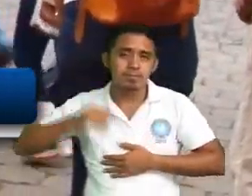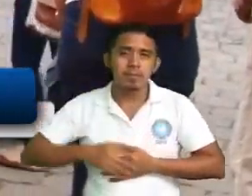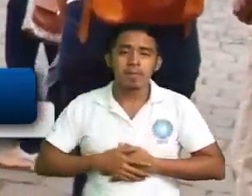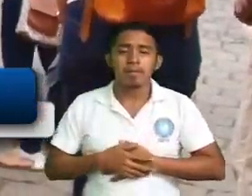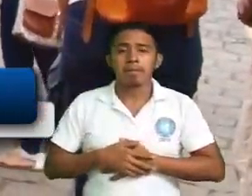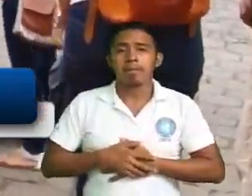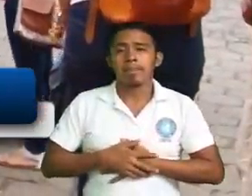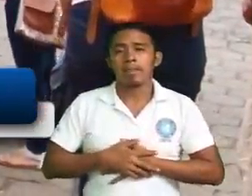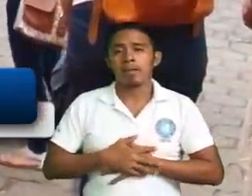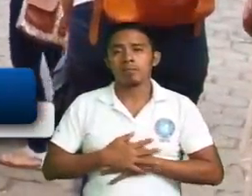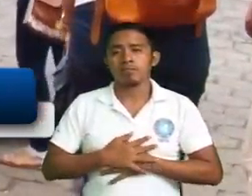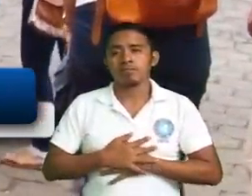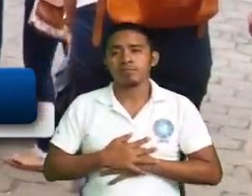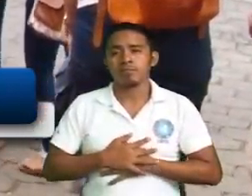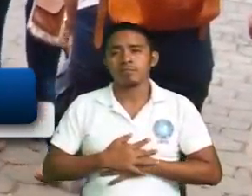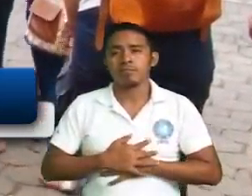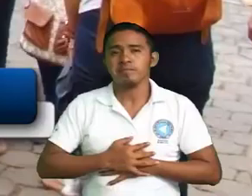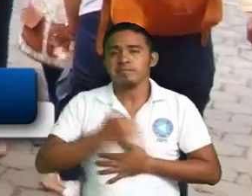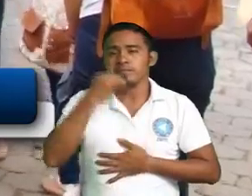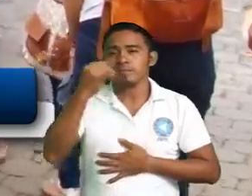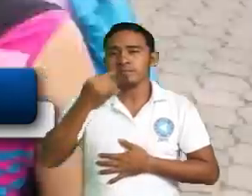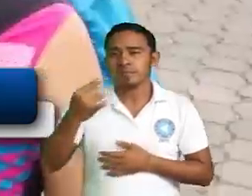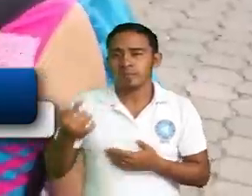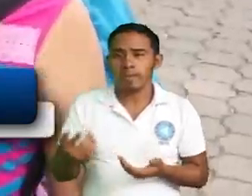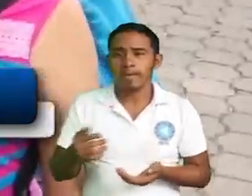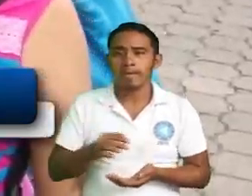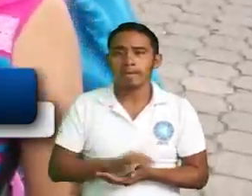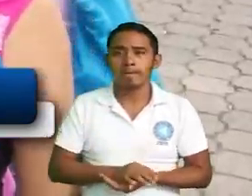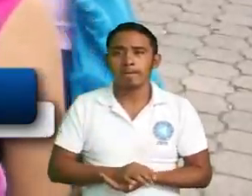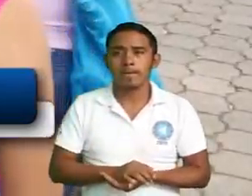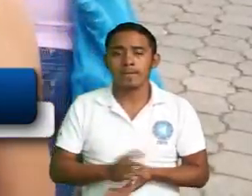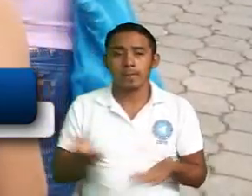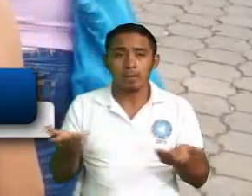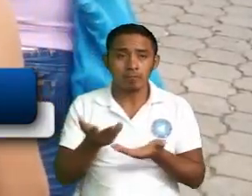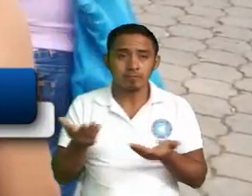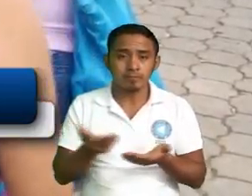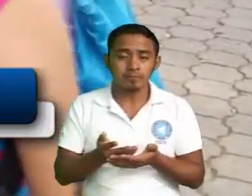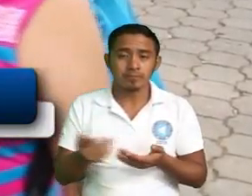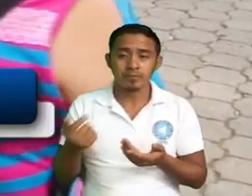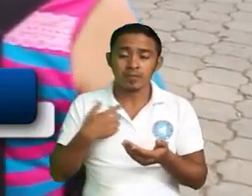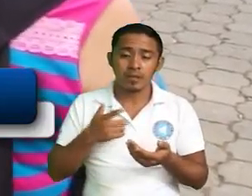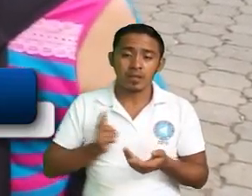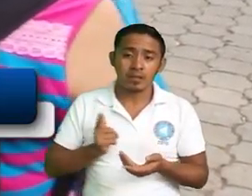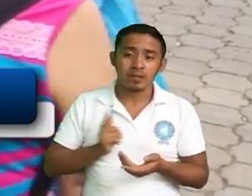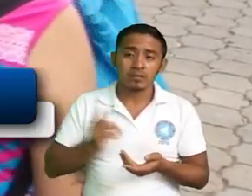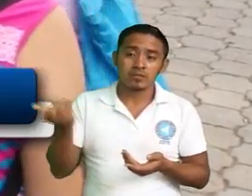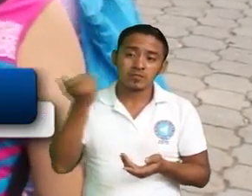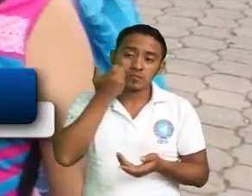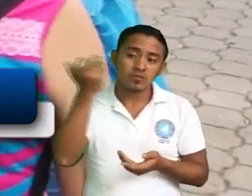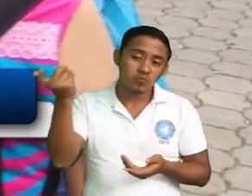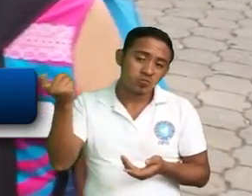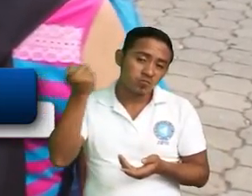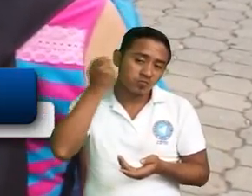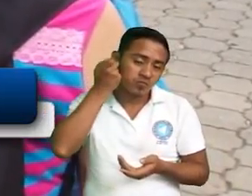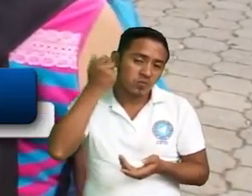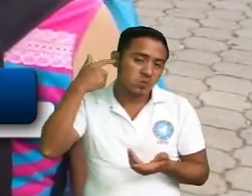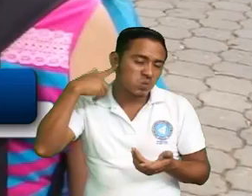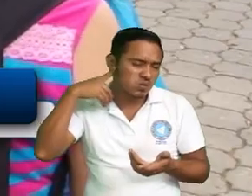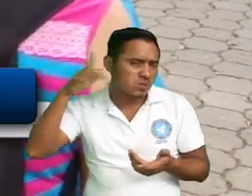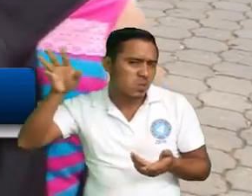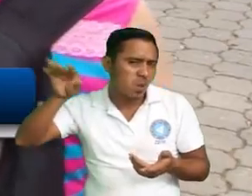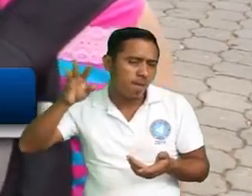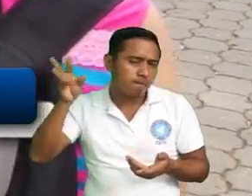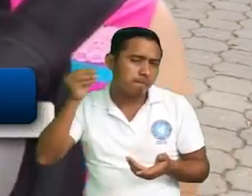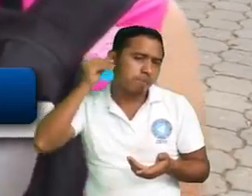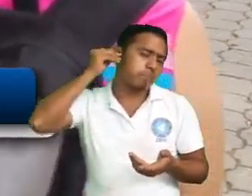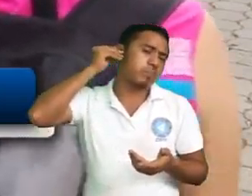Ahora, ¿quiénes son los que están más propensos, doctor, a tener una infección en el oído? Cuando yo me refiero a los niños,